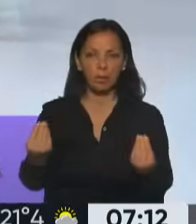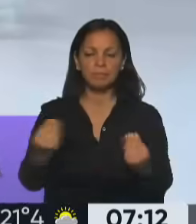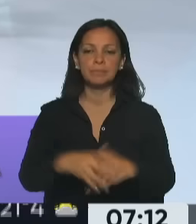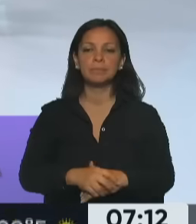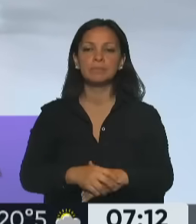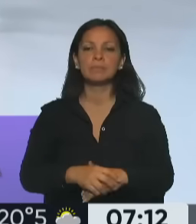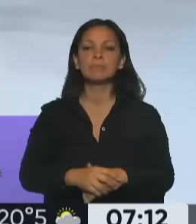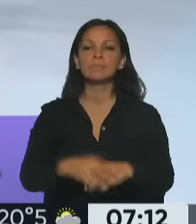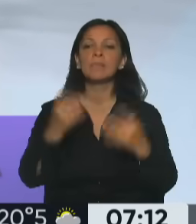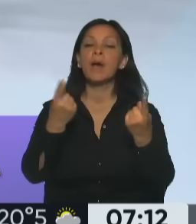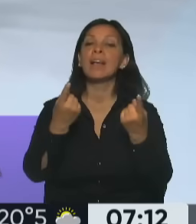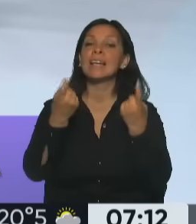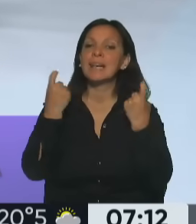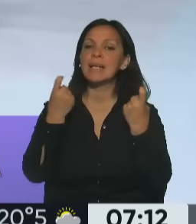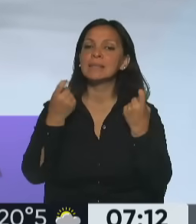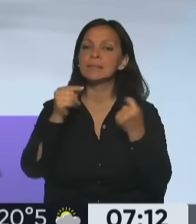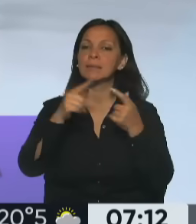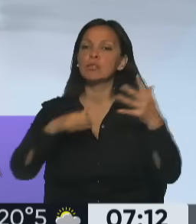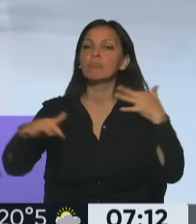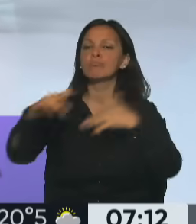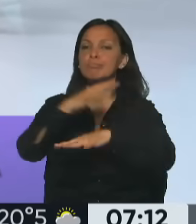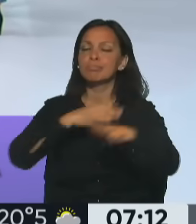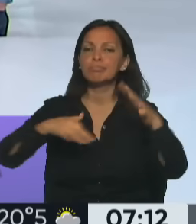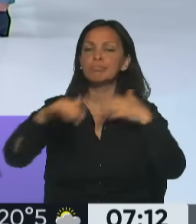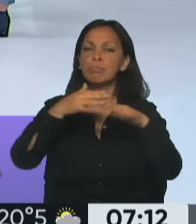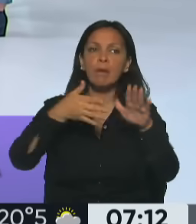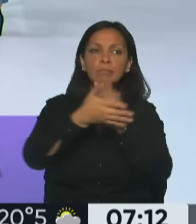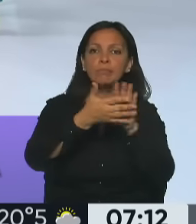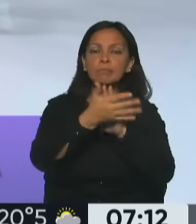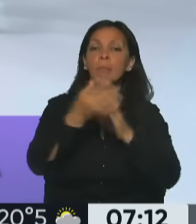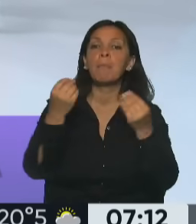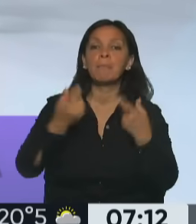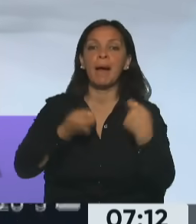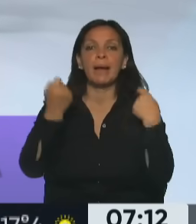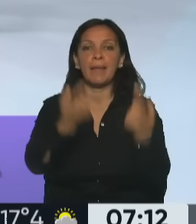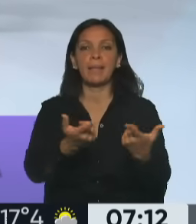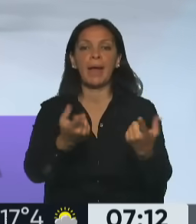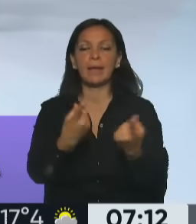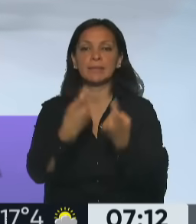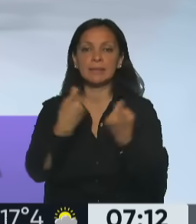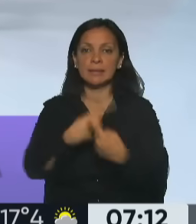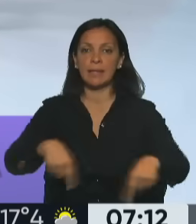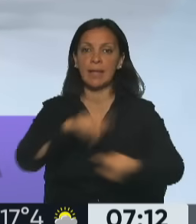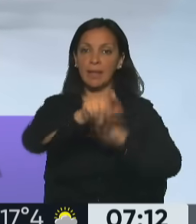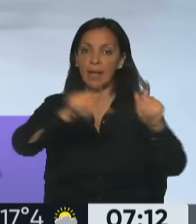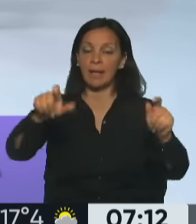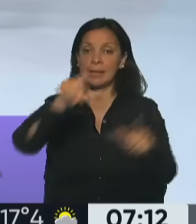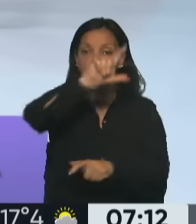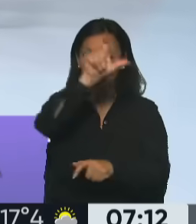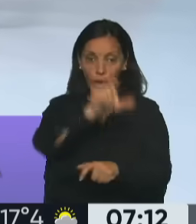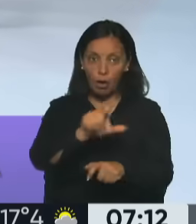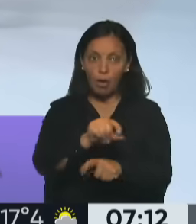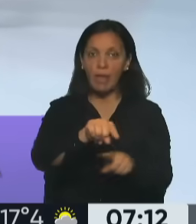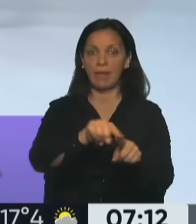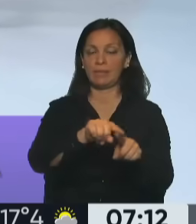ayuda humanitaria sostenido y sin obstáculos para satisfacer las necesidades de la gente en toda la franja.